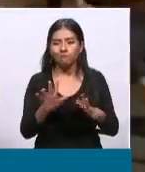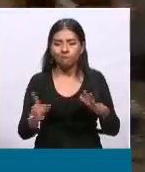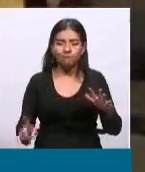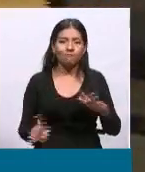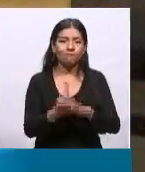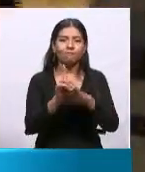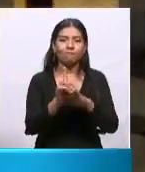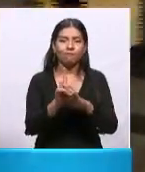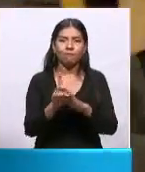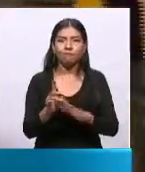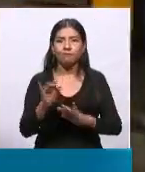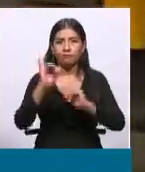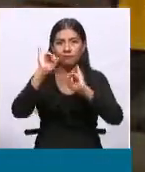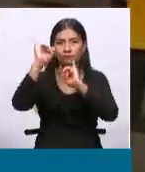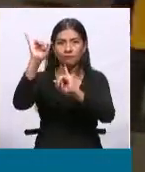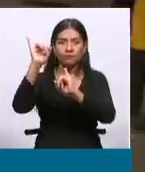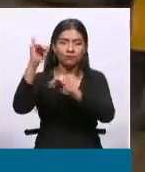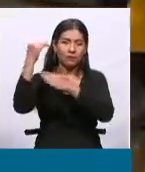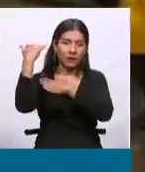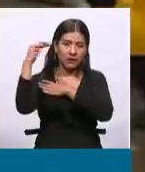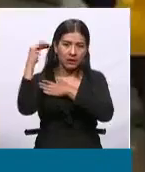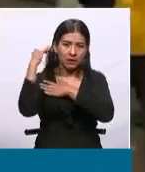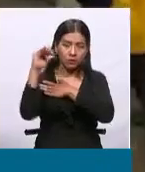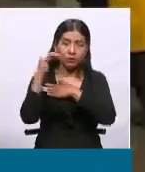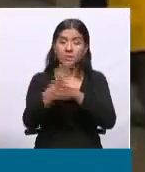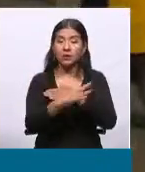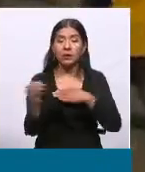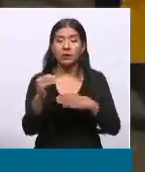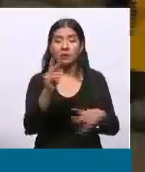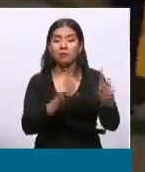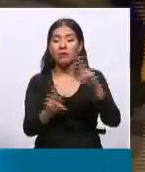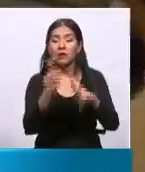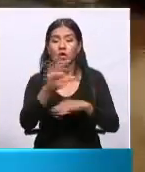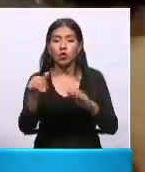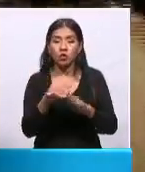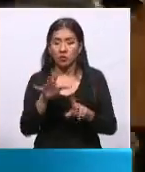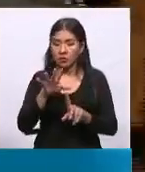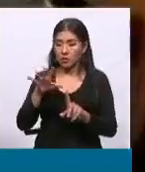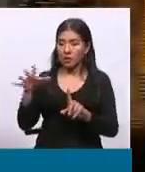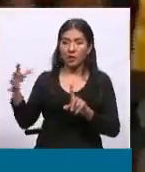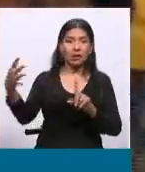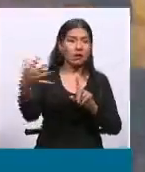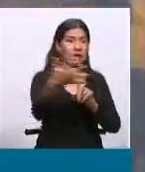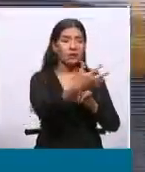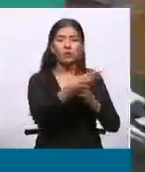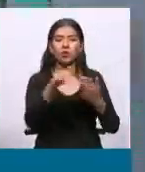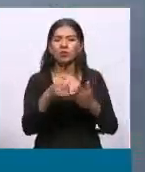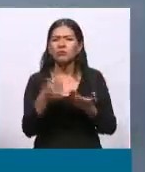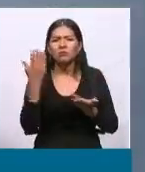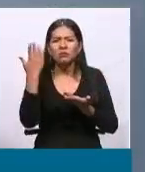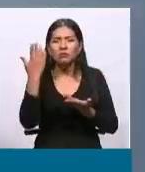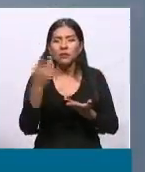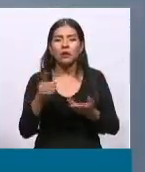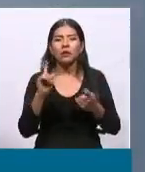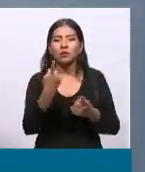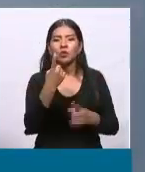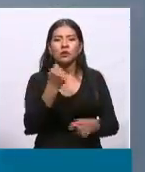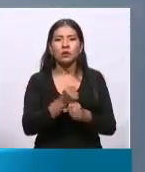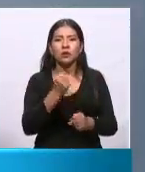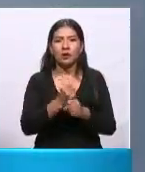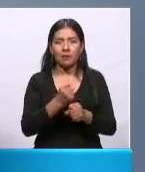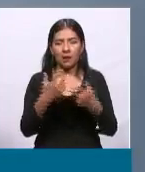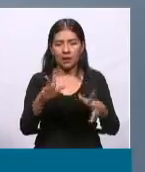surgido allá, y la gente que está alrededor son comerciantes del Plan 3000,